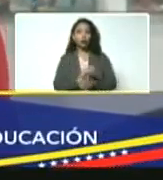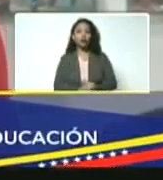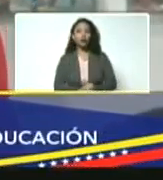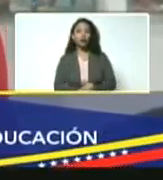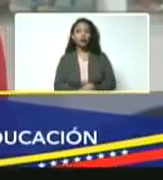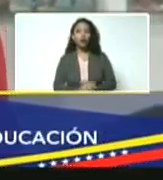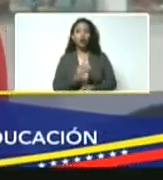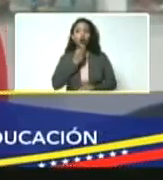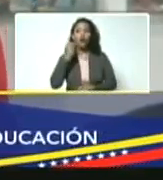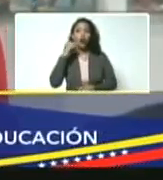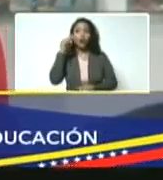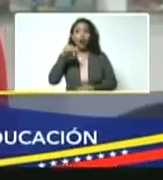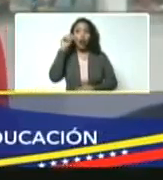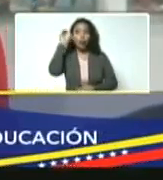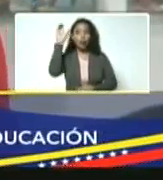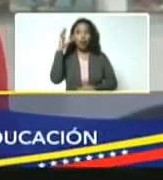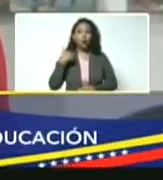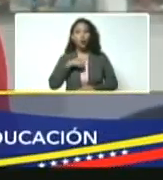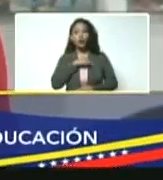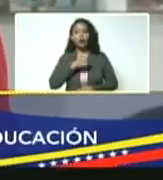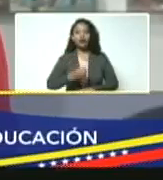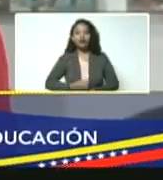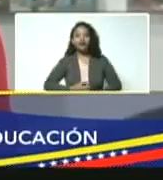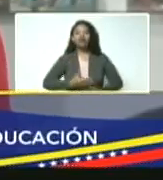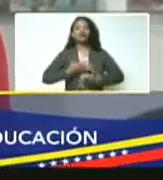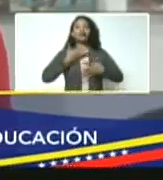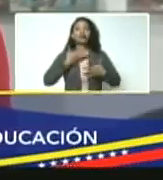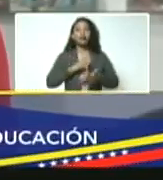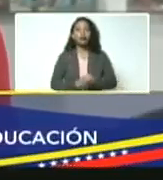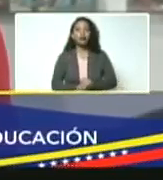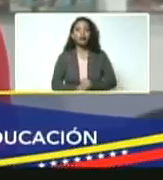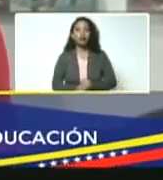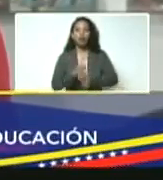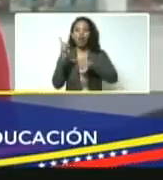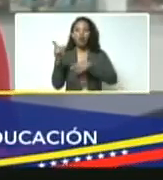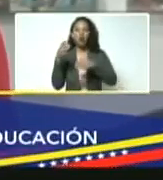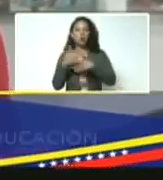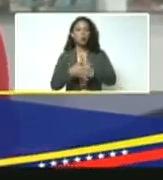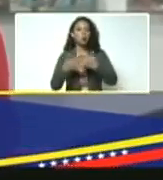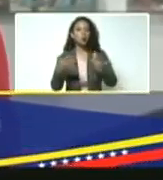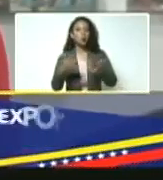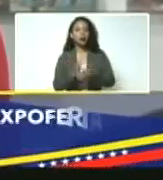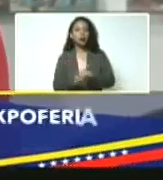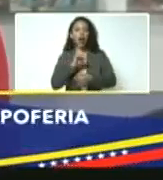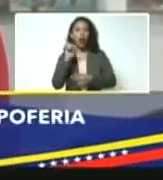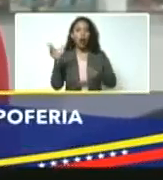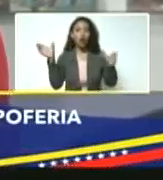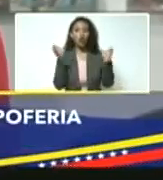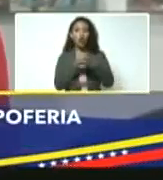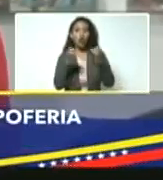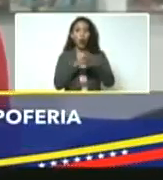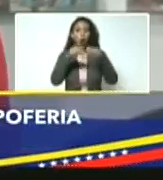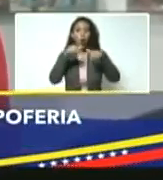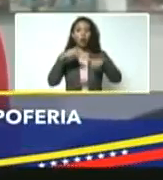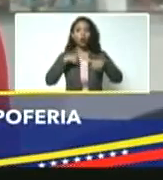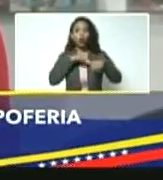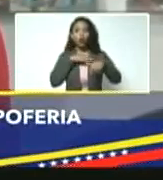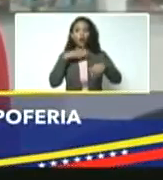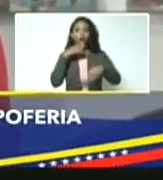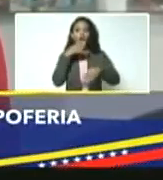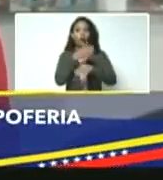los jóvenes de esta patria nuestra inspiración. Son pues ese grupo que hoy nosotros